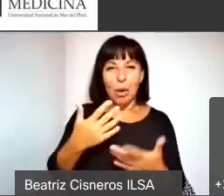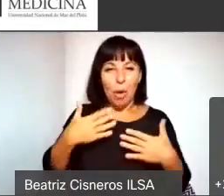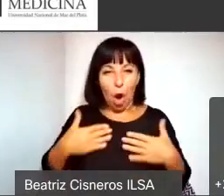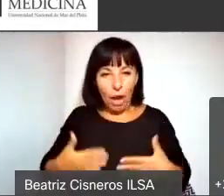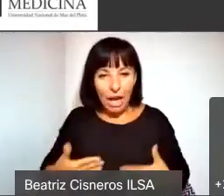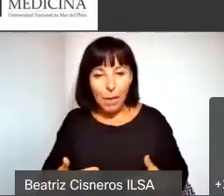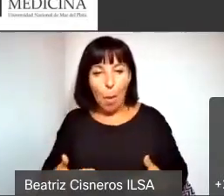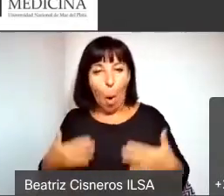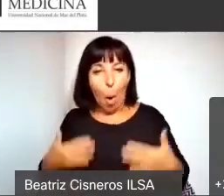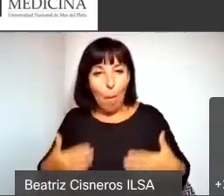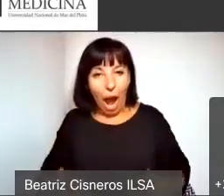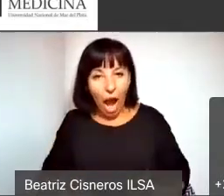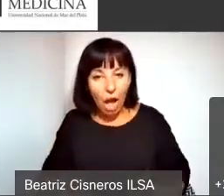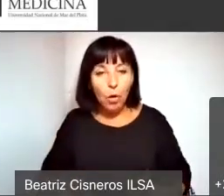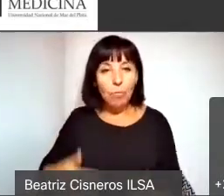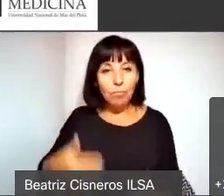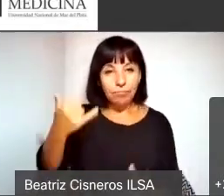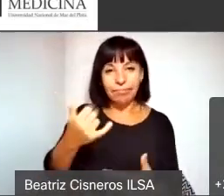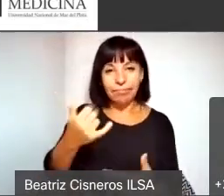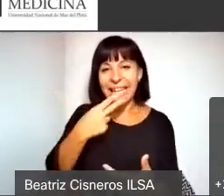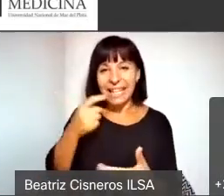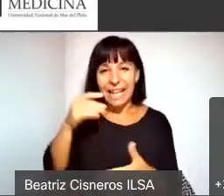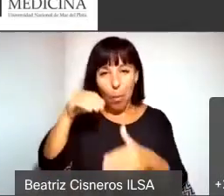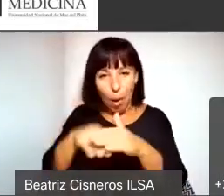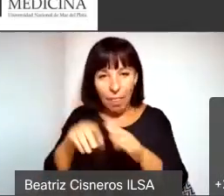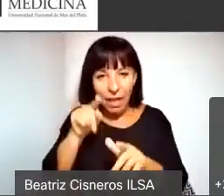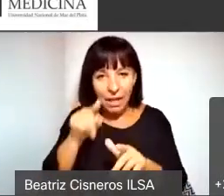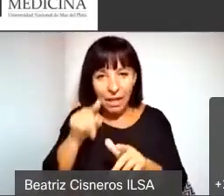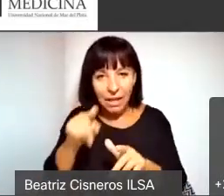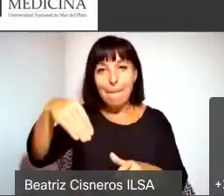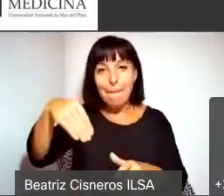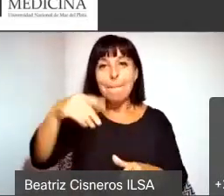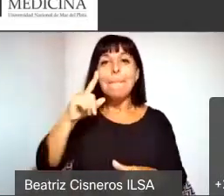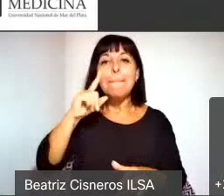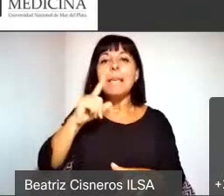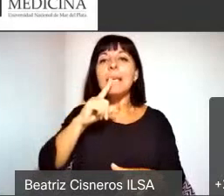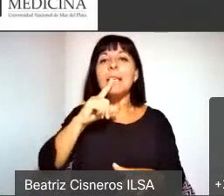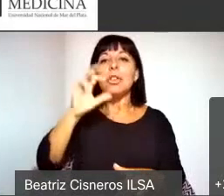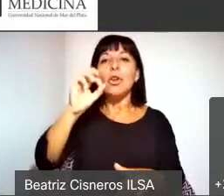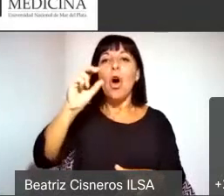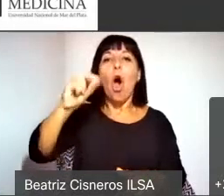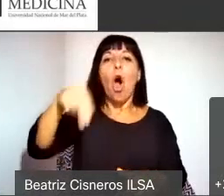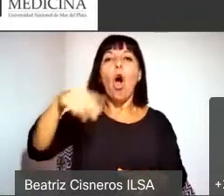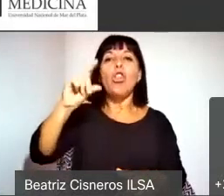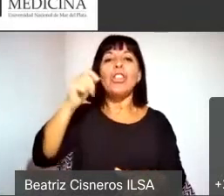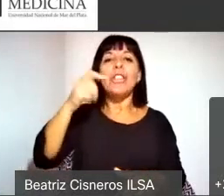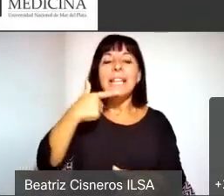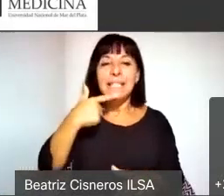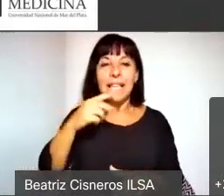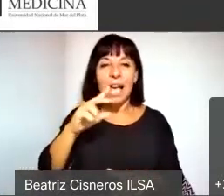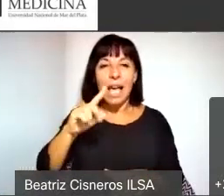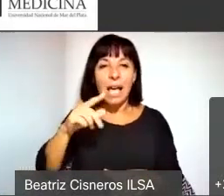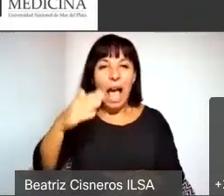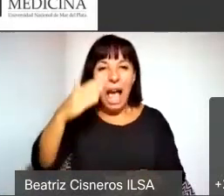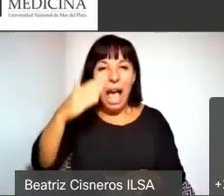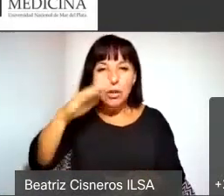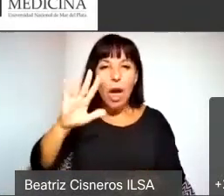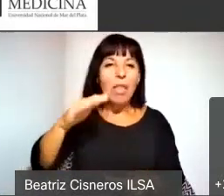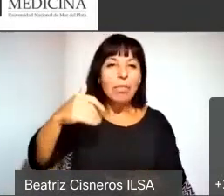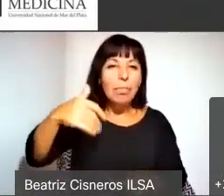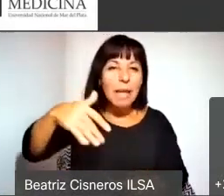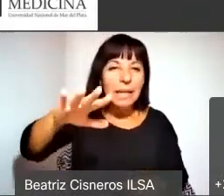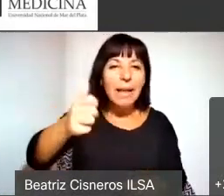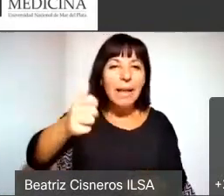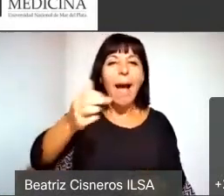que nos está interesando en este momento. Eso lo vamos a ver con mayor detalle en ARPI 2, también en una de las primeras